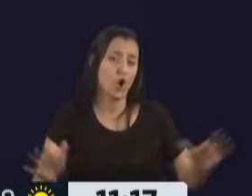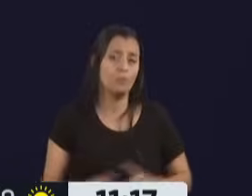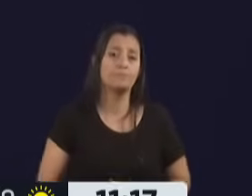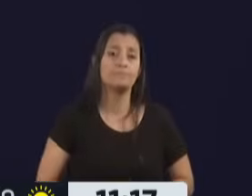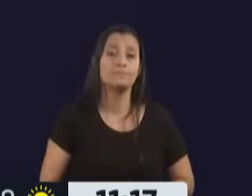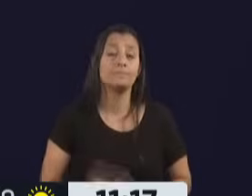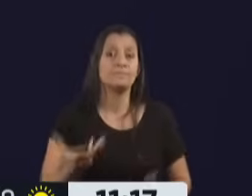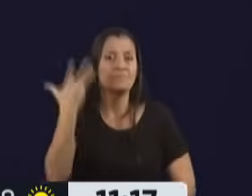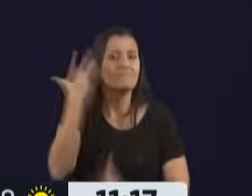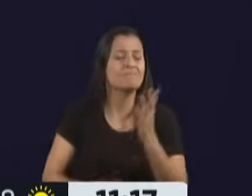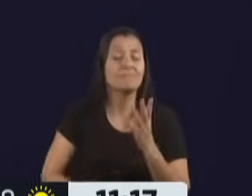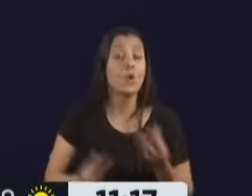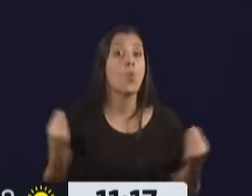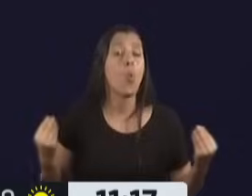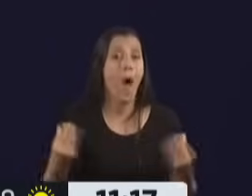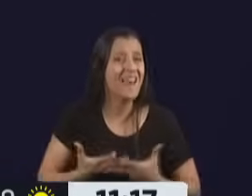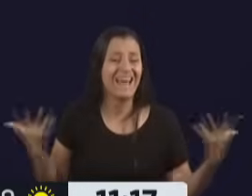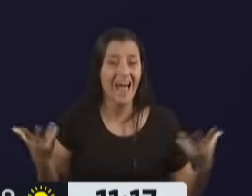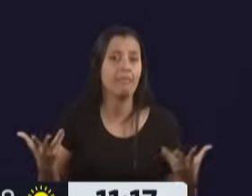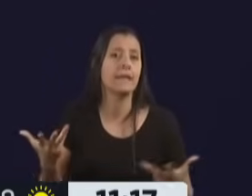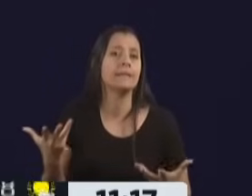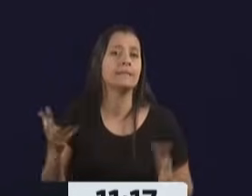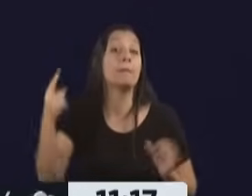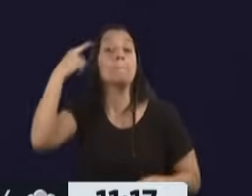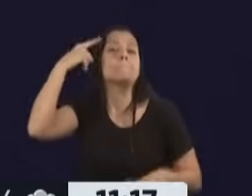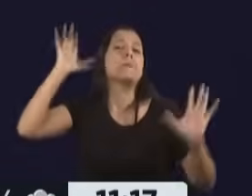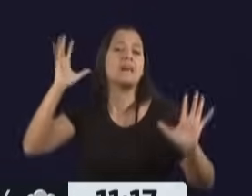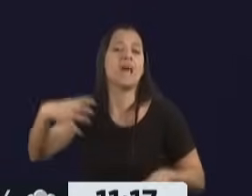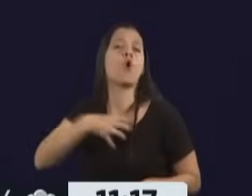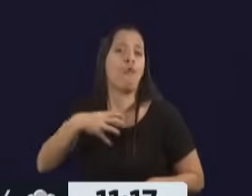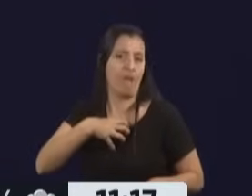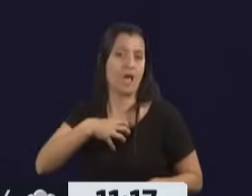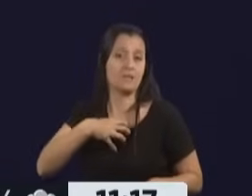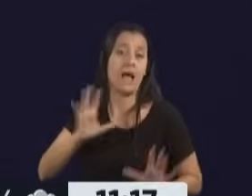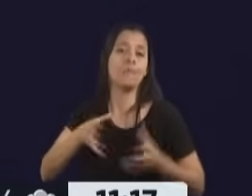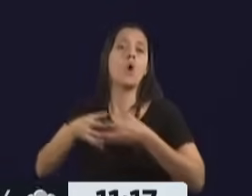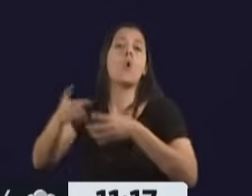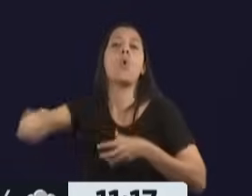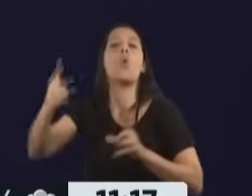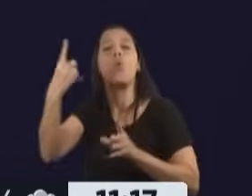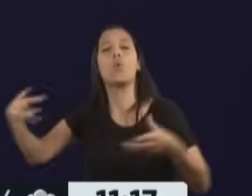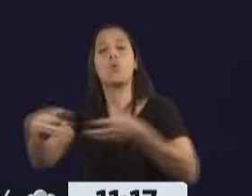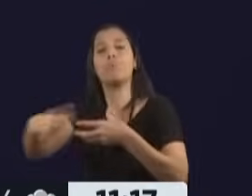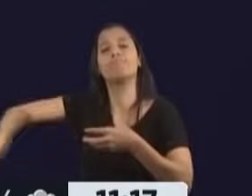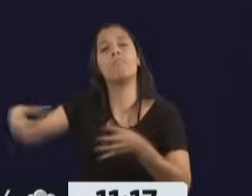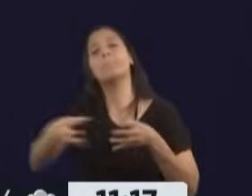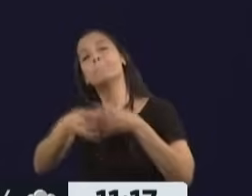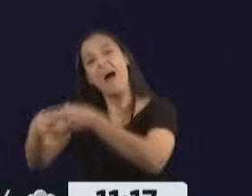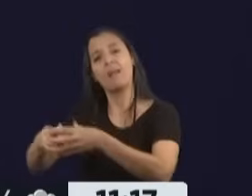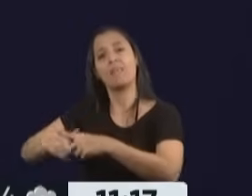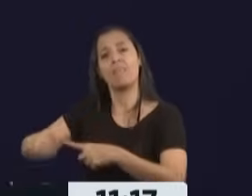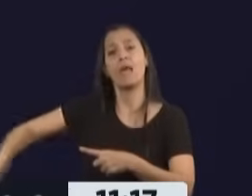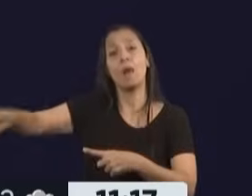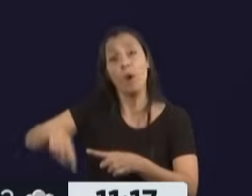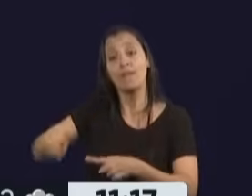errores que se cometió es confiar en que la política... parte de la política, por supuesto, ¿no? No toda la política, pero parte